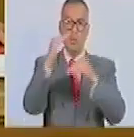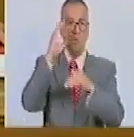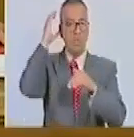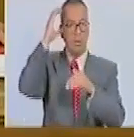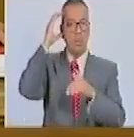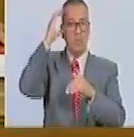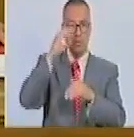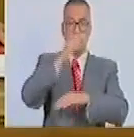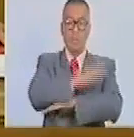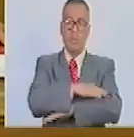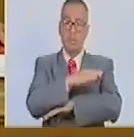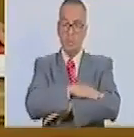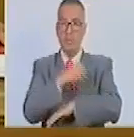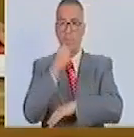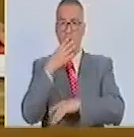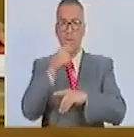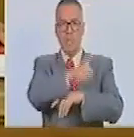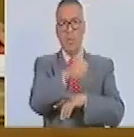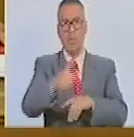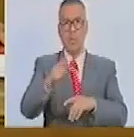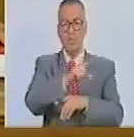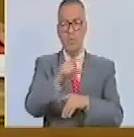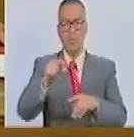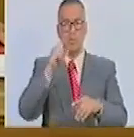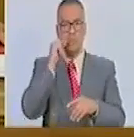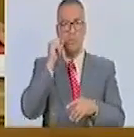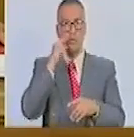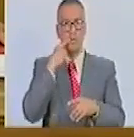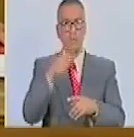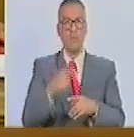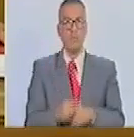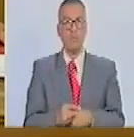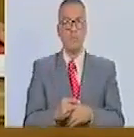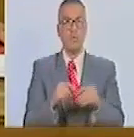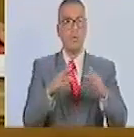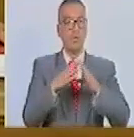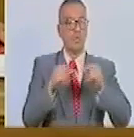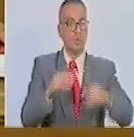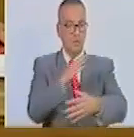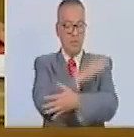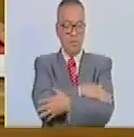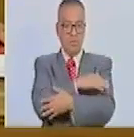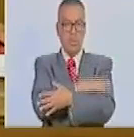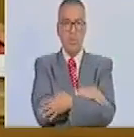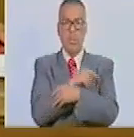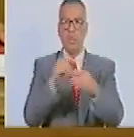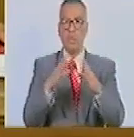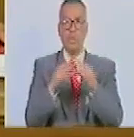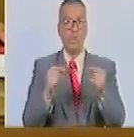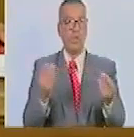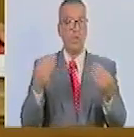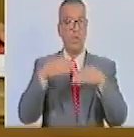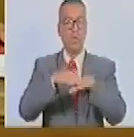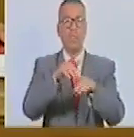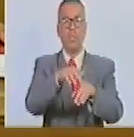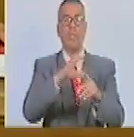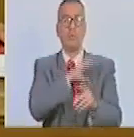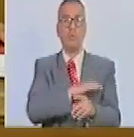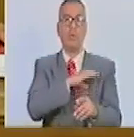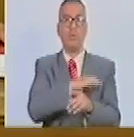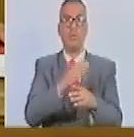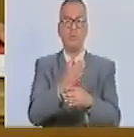conciencia cívica de todos y cada uno de ellos. Vaya entonces la felicitación de todos los integrantes de esta